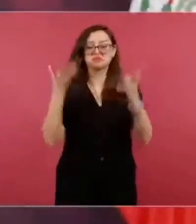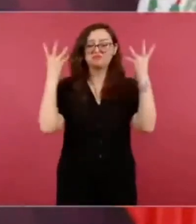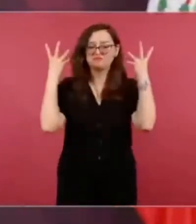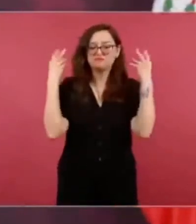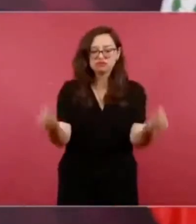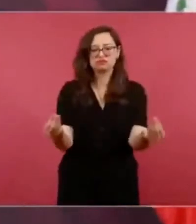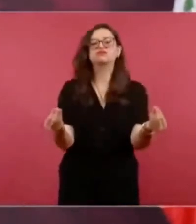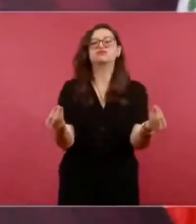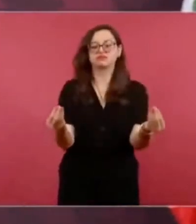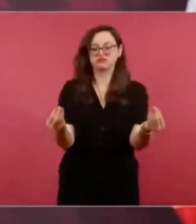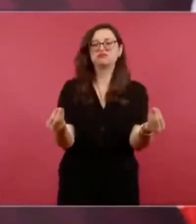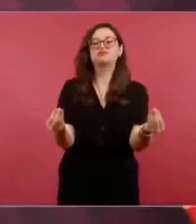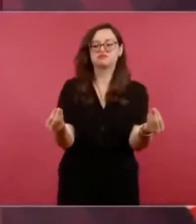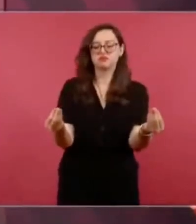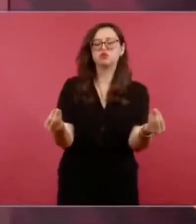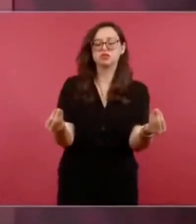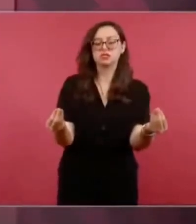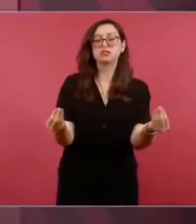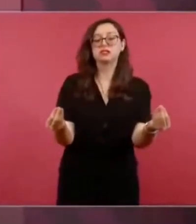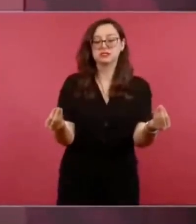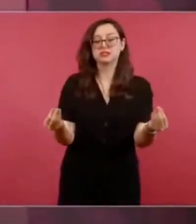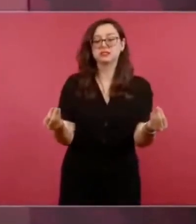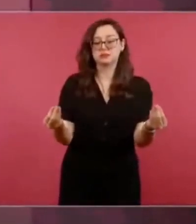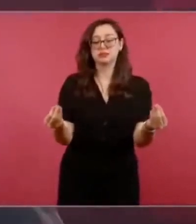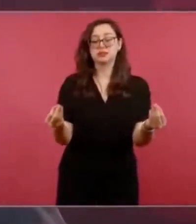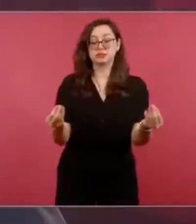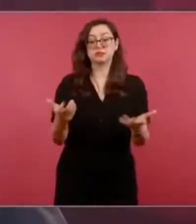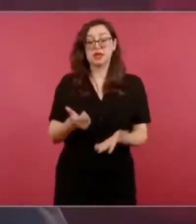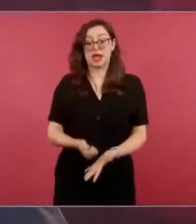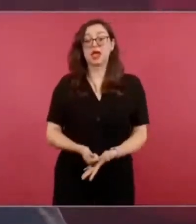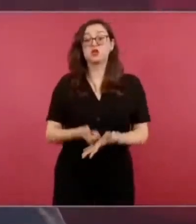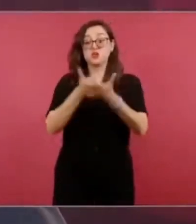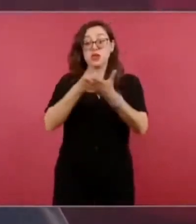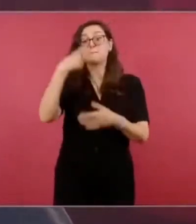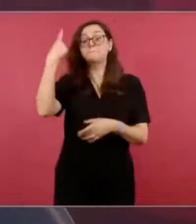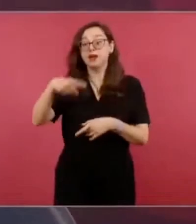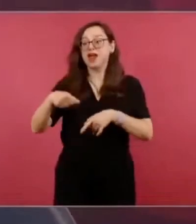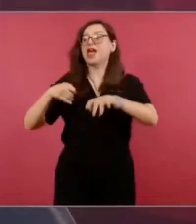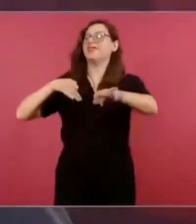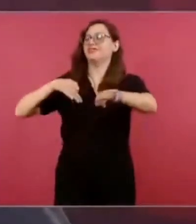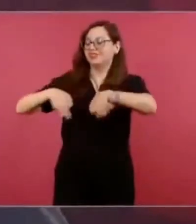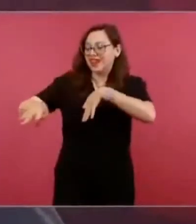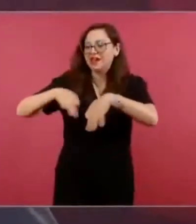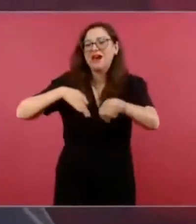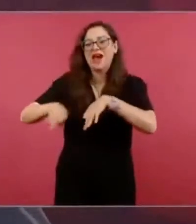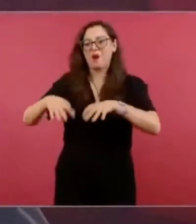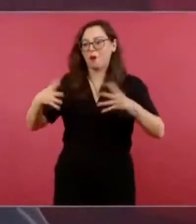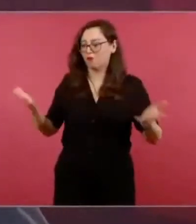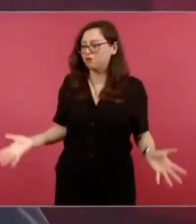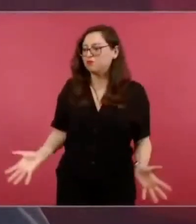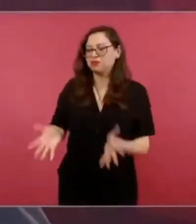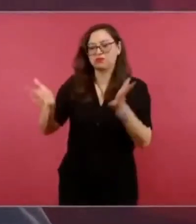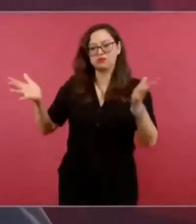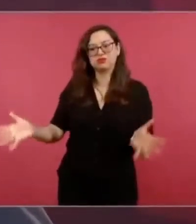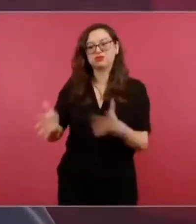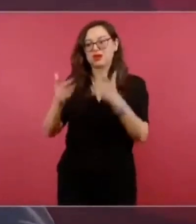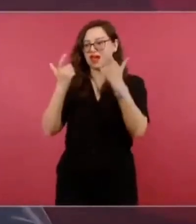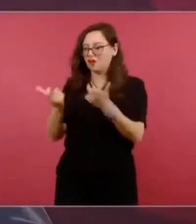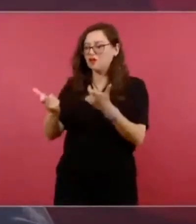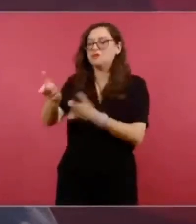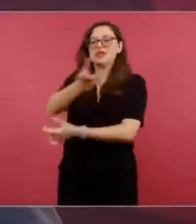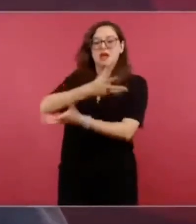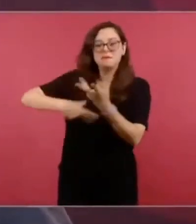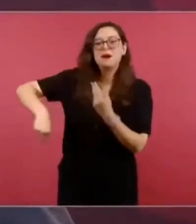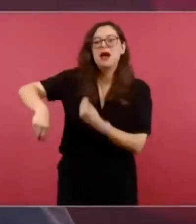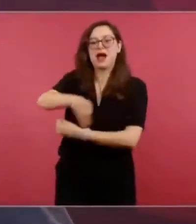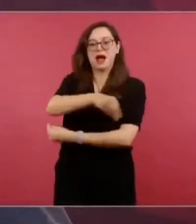públicas. Y esto nos ha ayudado a reactivar la economía y a crear muchos empleos. Porque